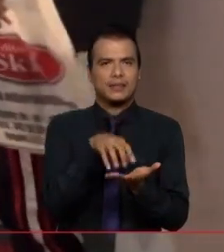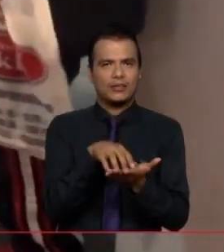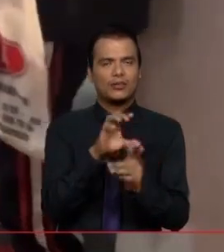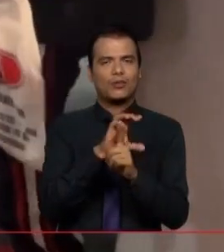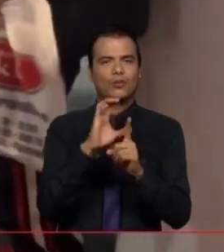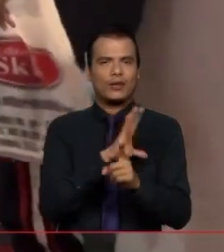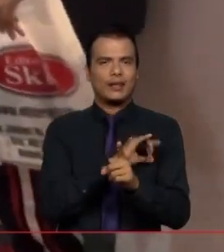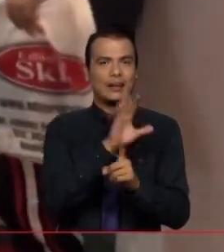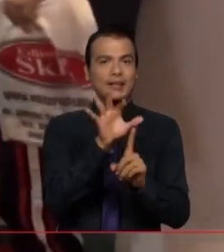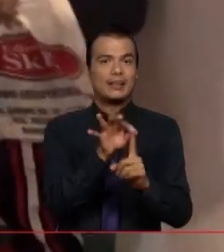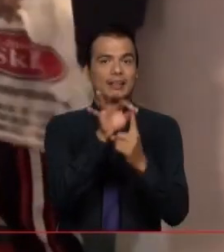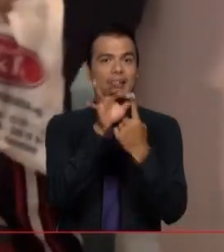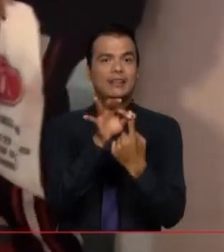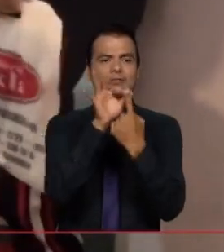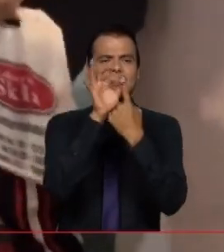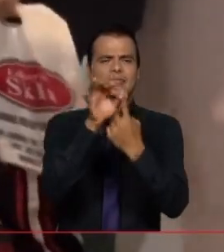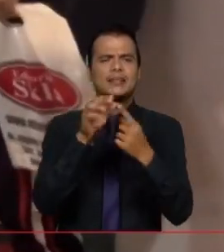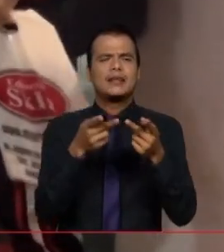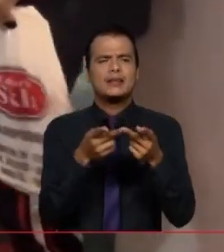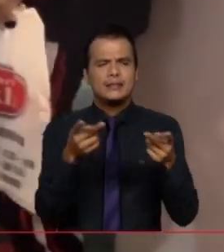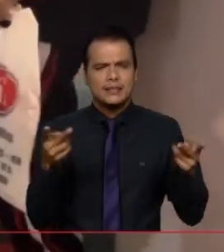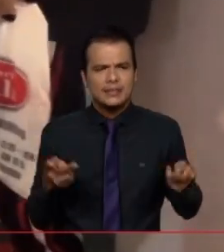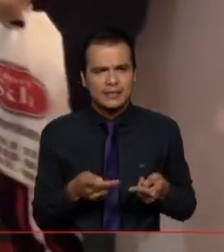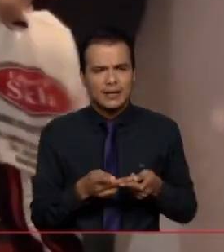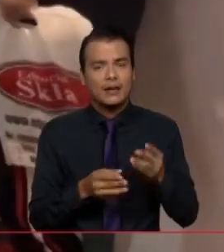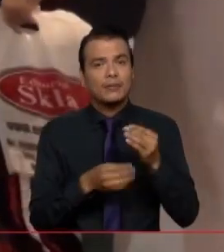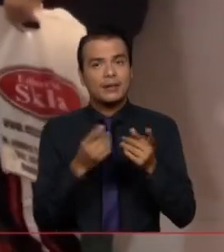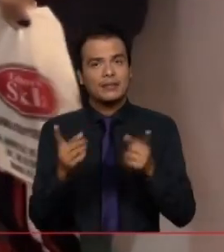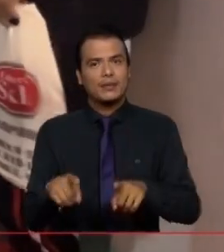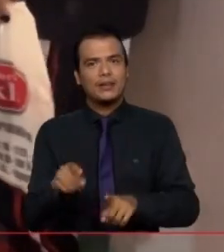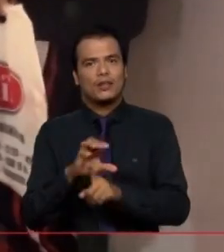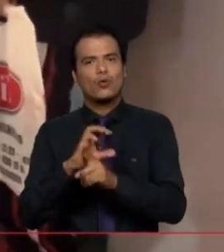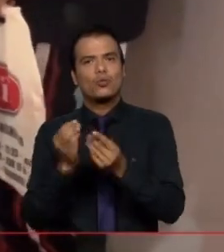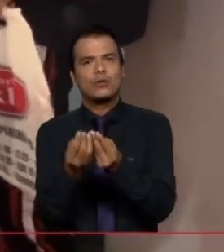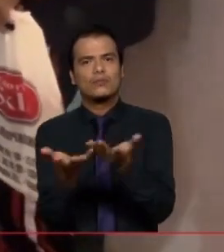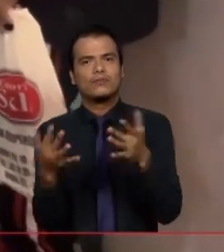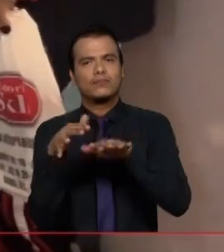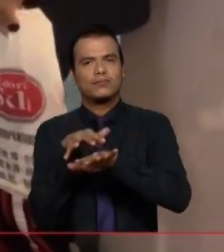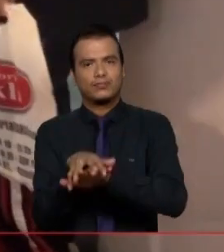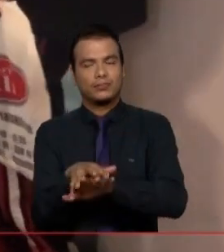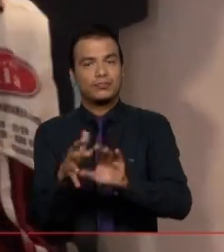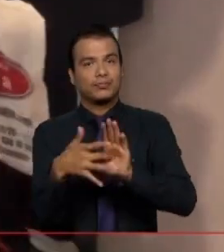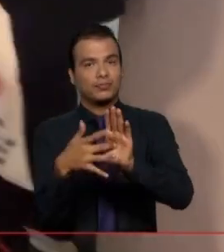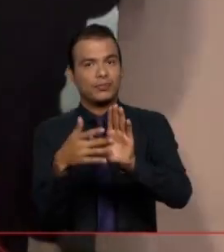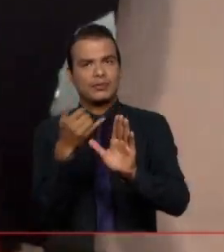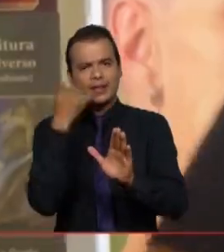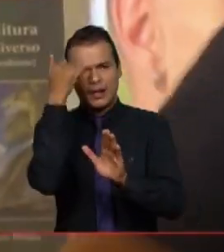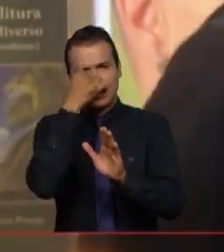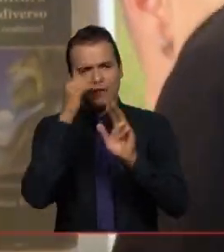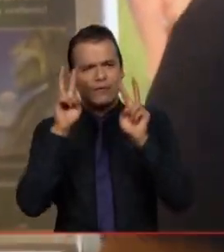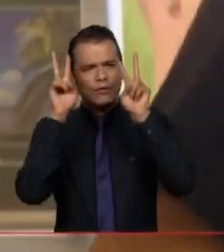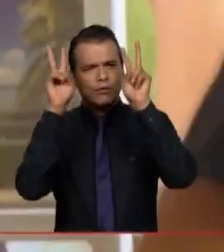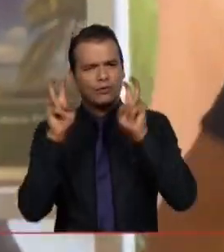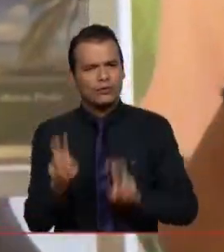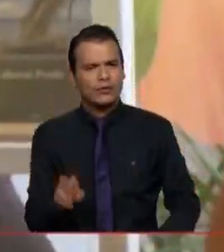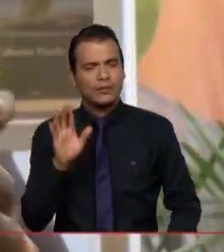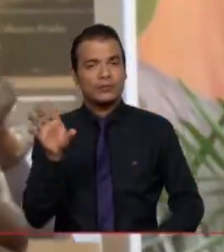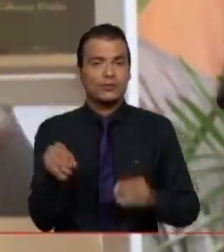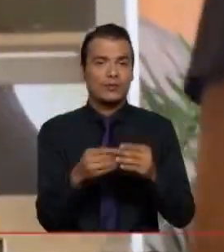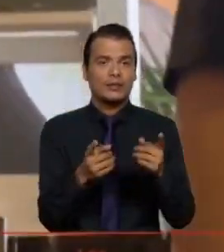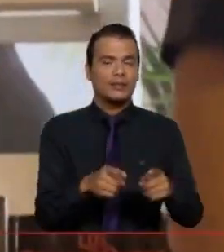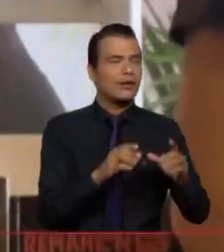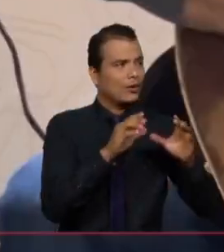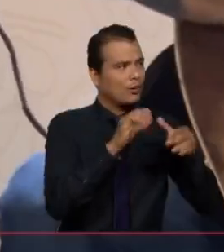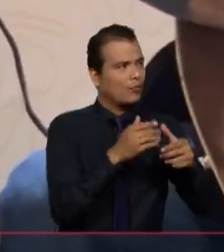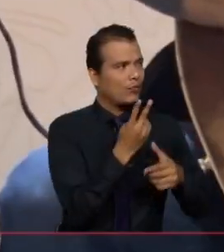la multiculturalidad con un representante de la cultura afro de Cali aquí en nuestro espacio, el tema todo lo que es de la Comuna 20, también